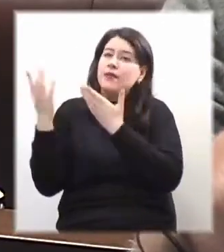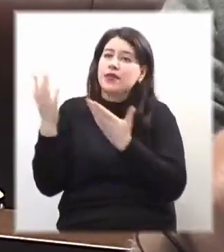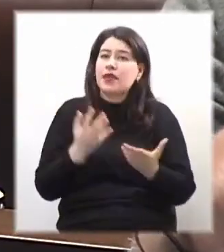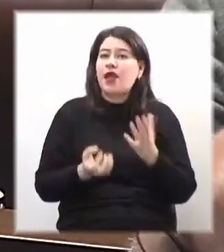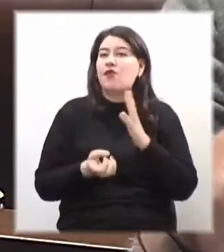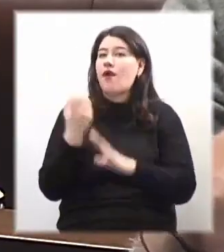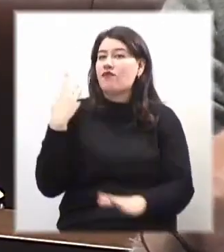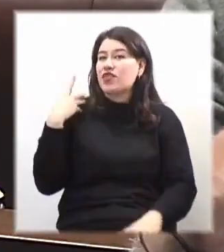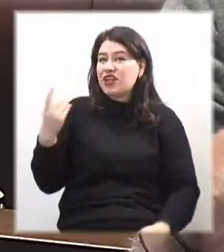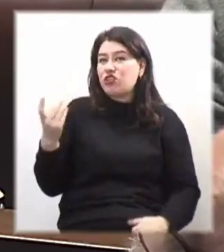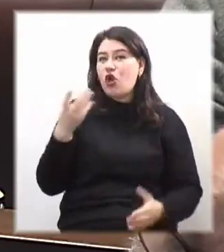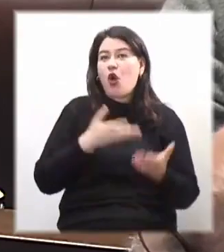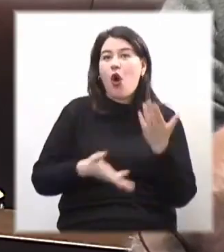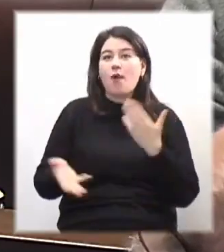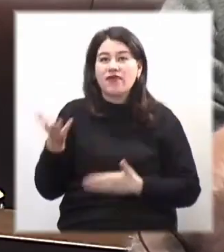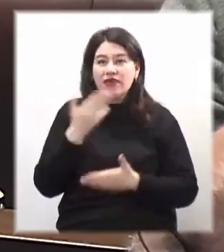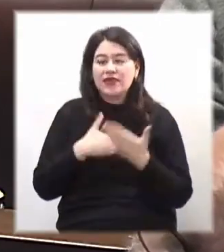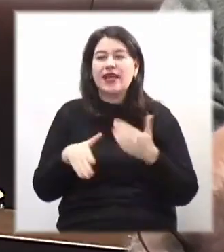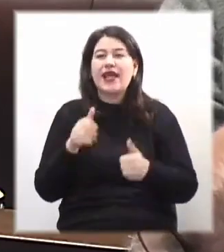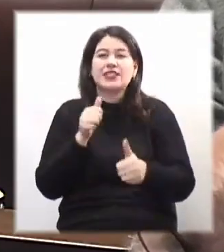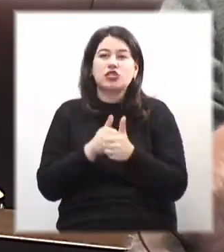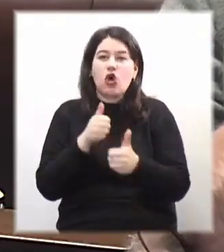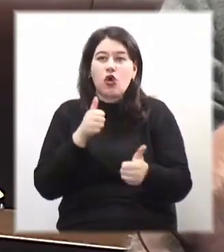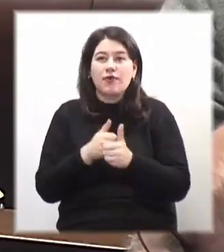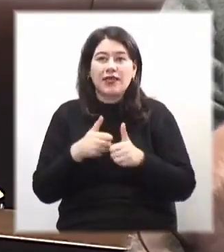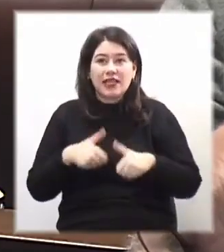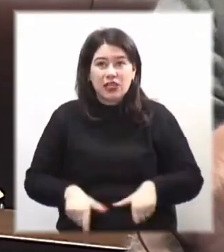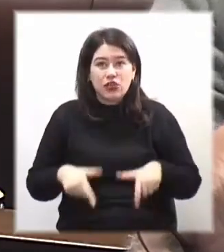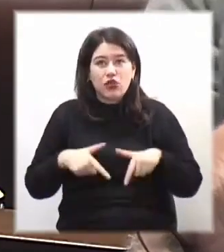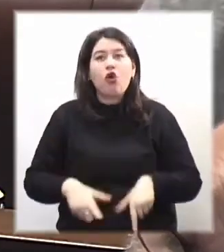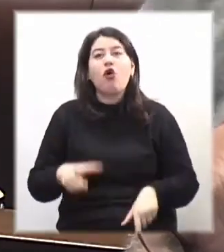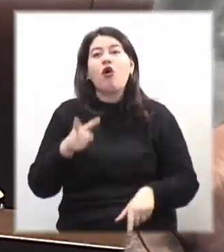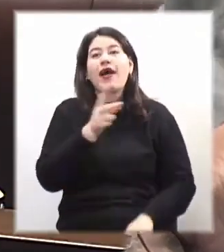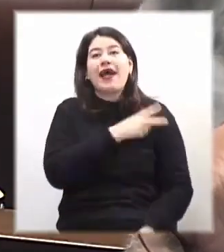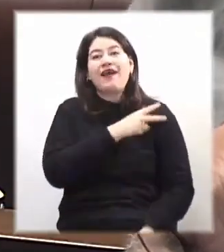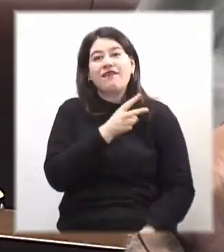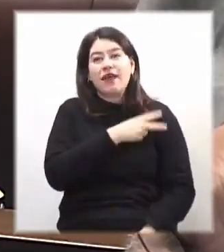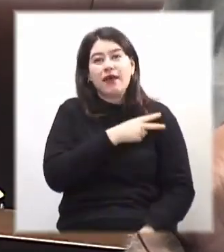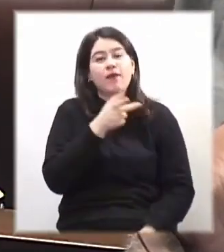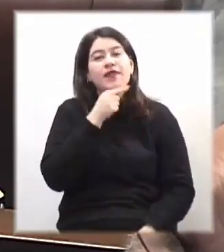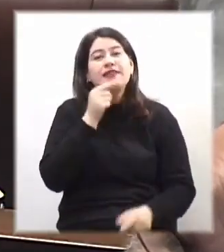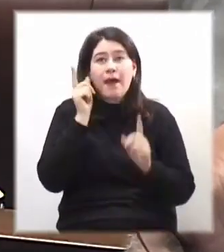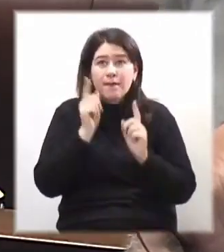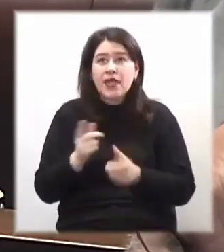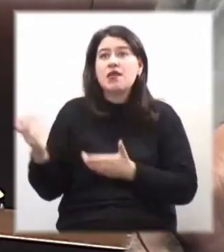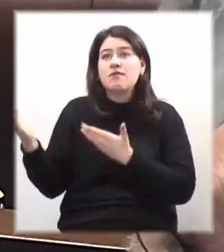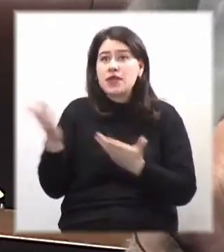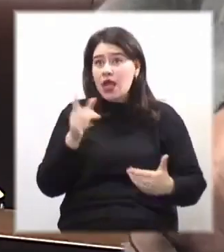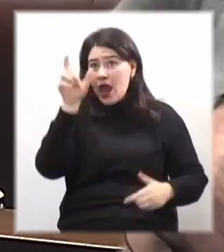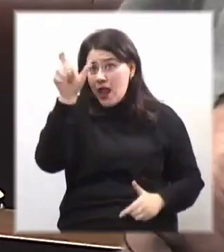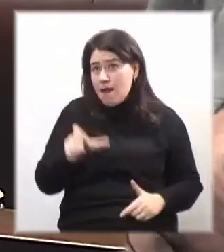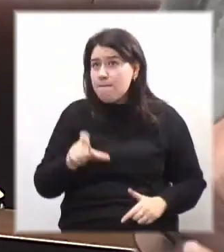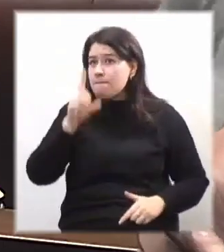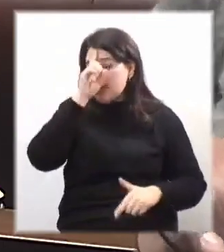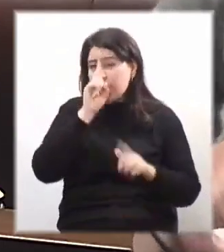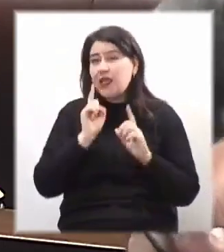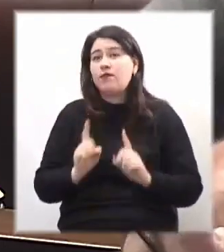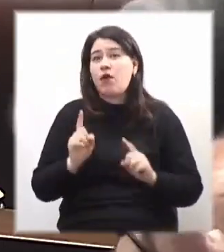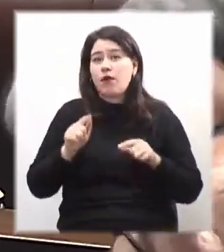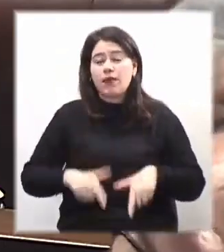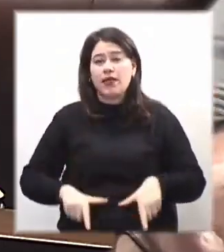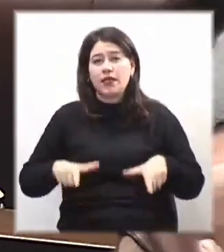de convivencia a los asesores del ministro a los jefes de policía Incluso el propio ministro ha tenido que ir y de manera